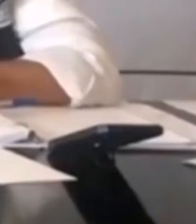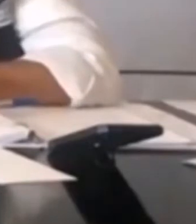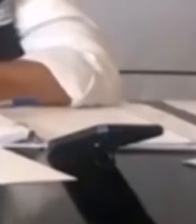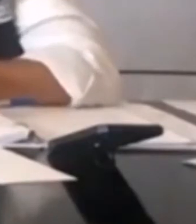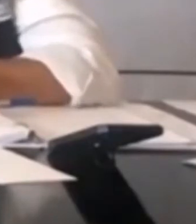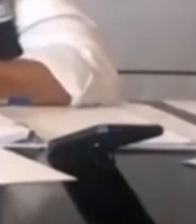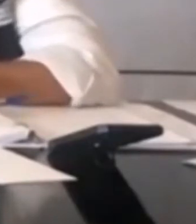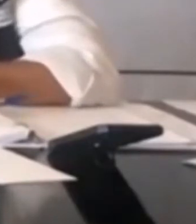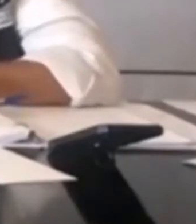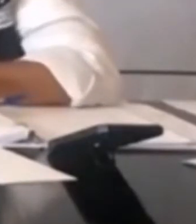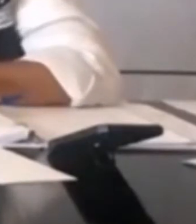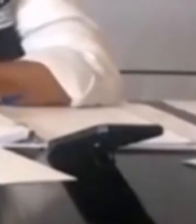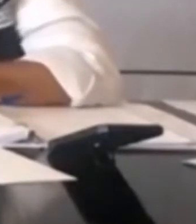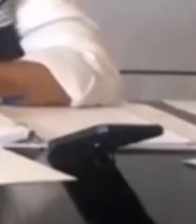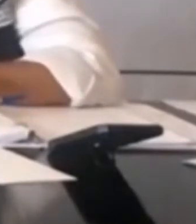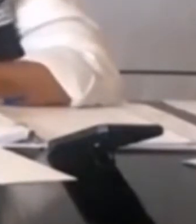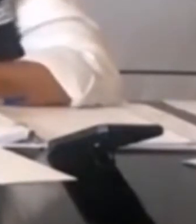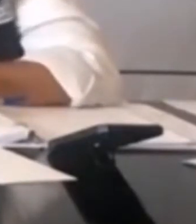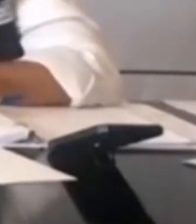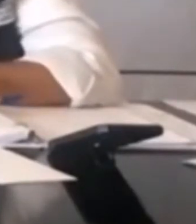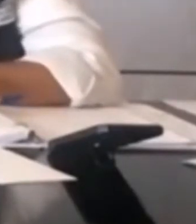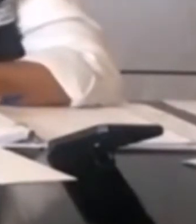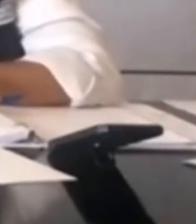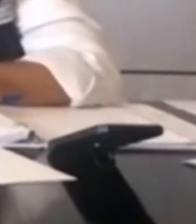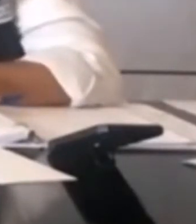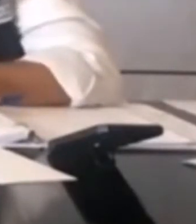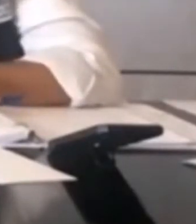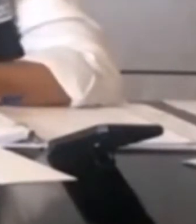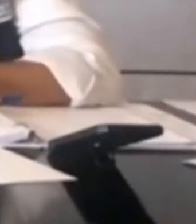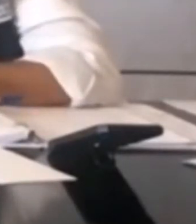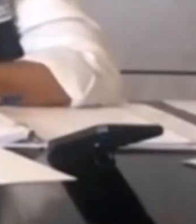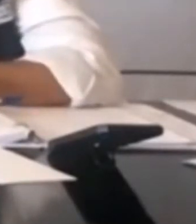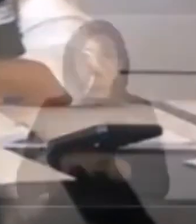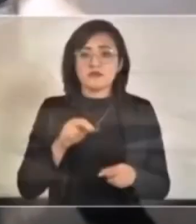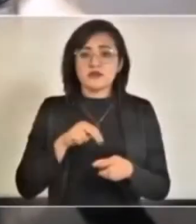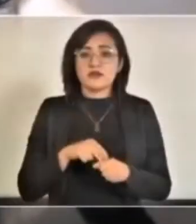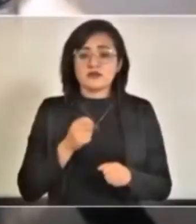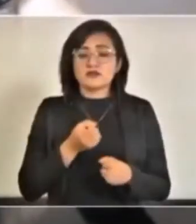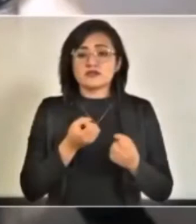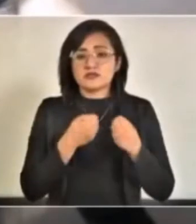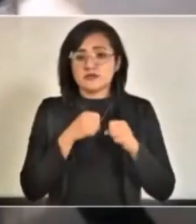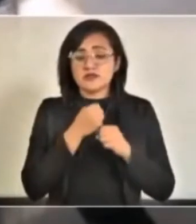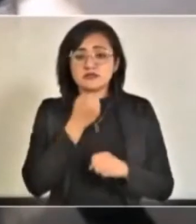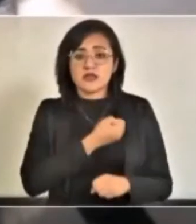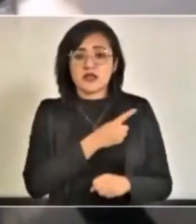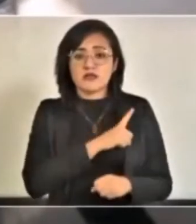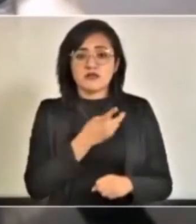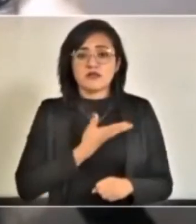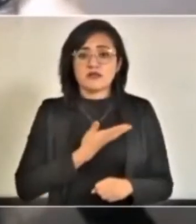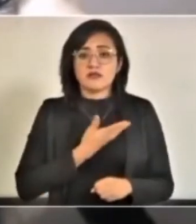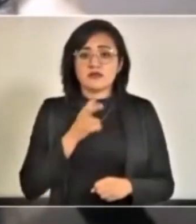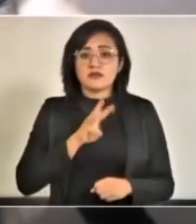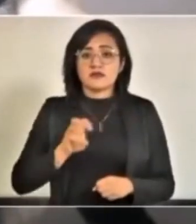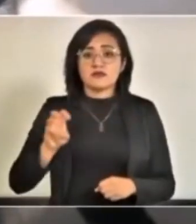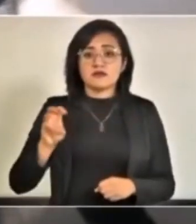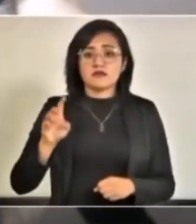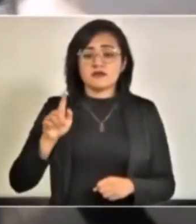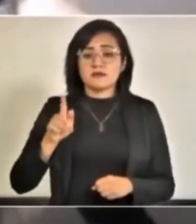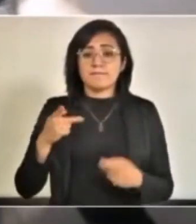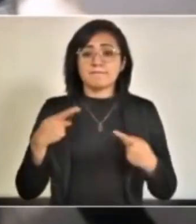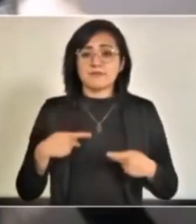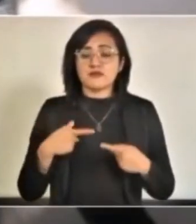distribuidos de la siguiente manera en la red hospitalaria de los servicios de salud tenemos 307 en pacientes